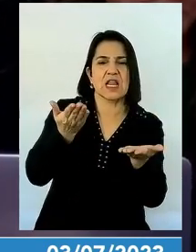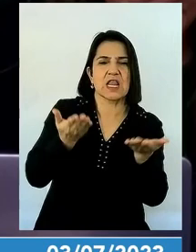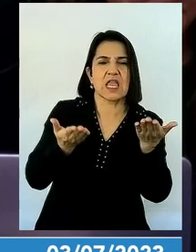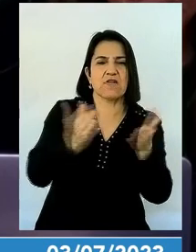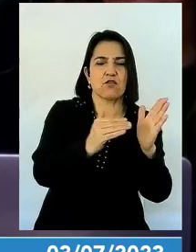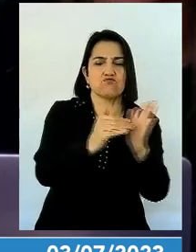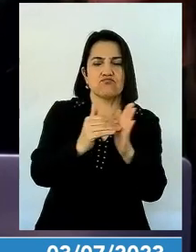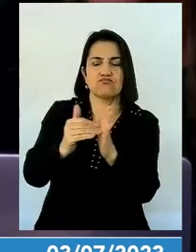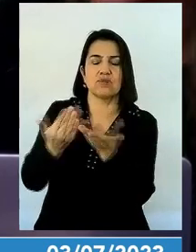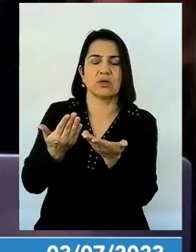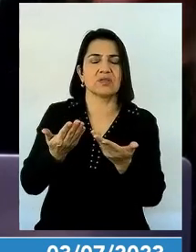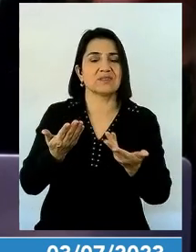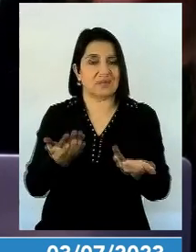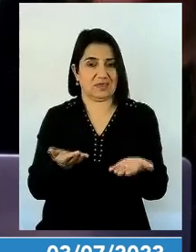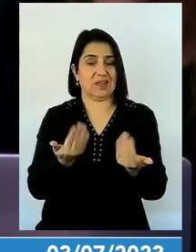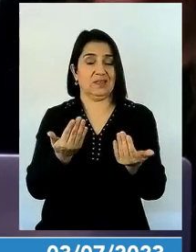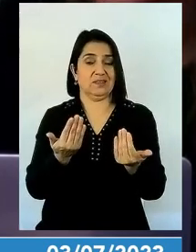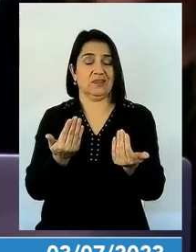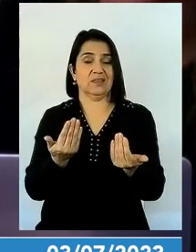una cierta dinámica